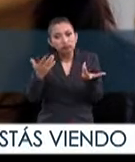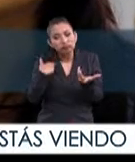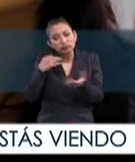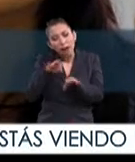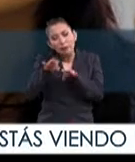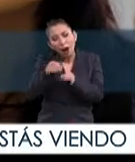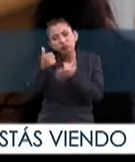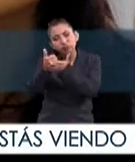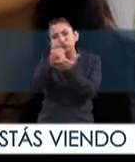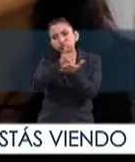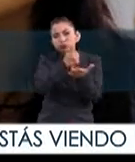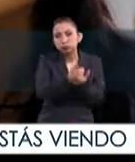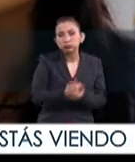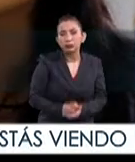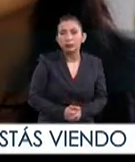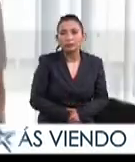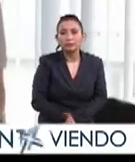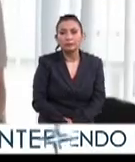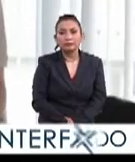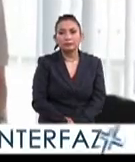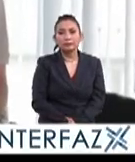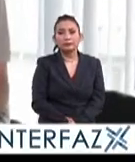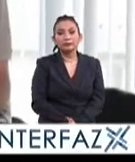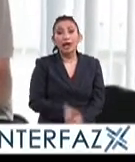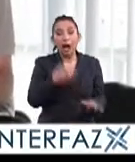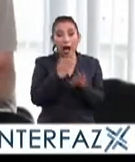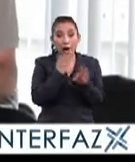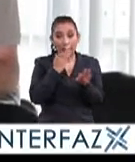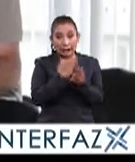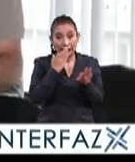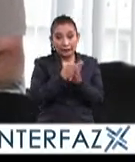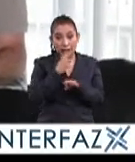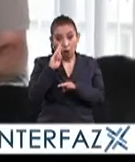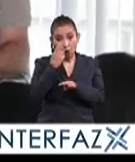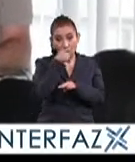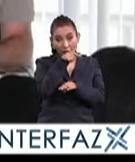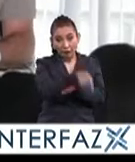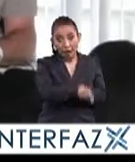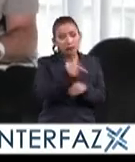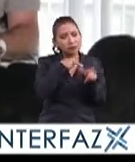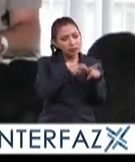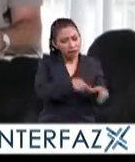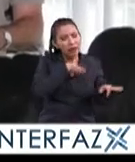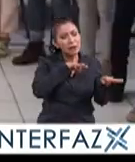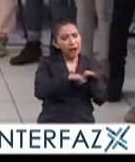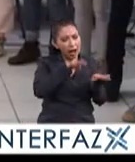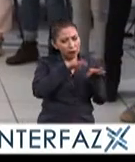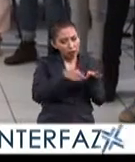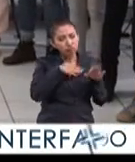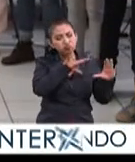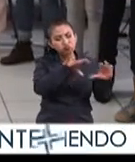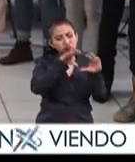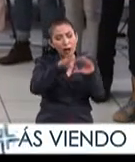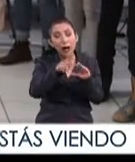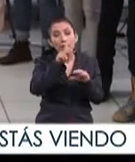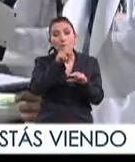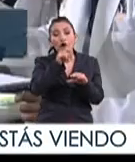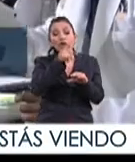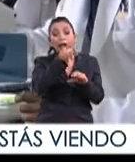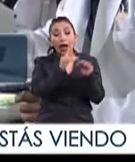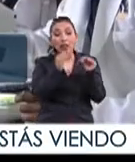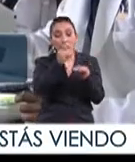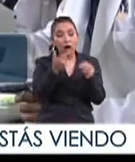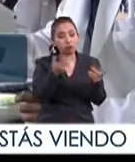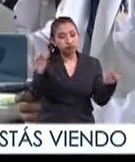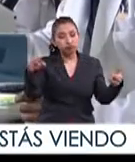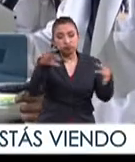ta bueno Leuca Tlana. Actualmente, la universidad continúa trabajando en la creación de posgrados que